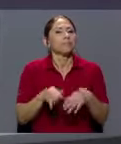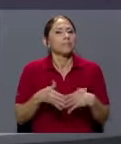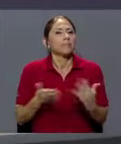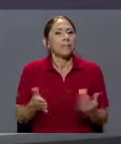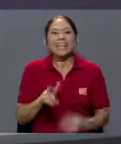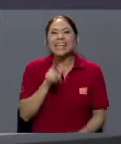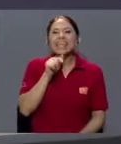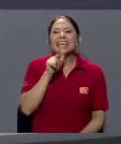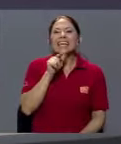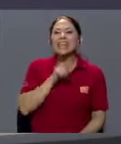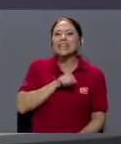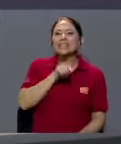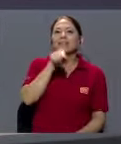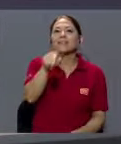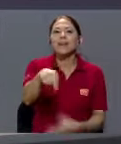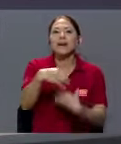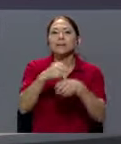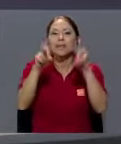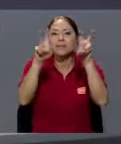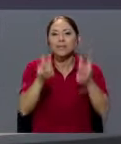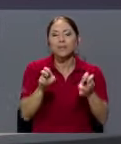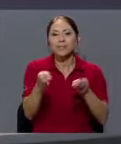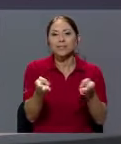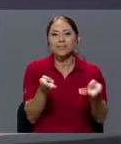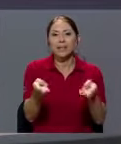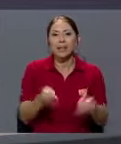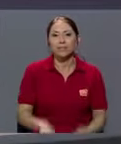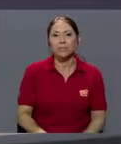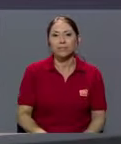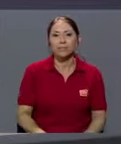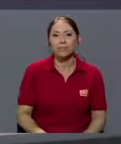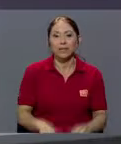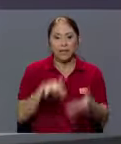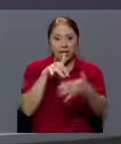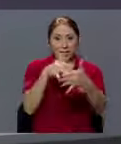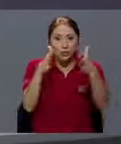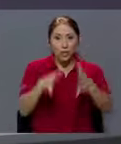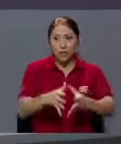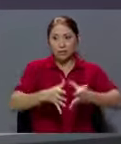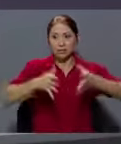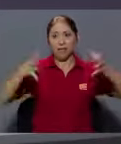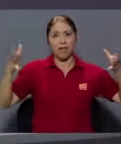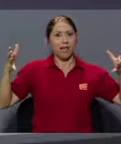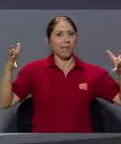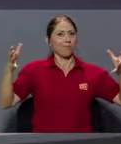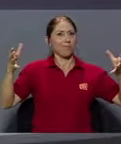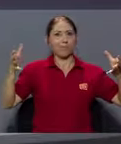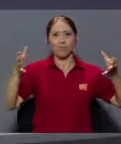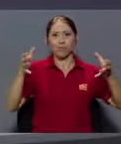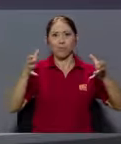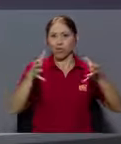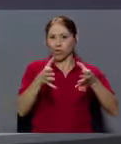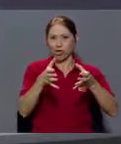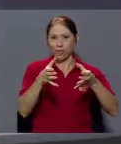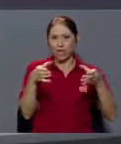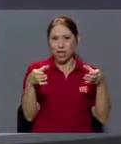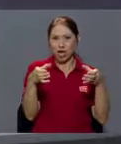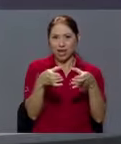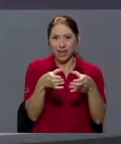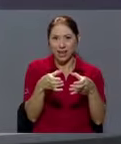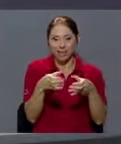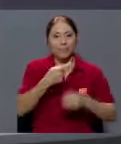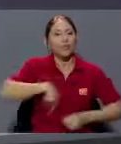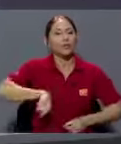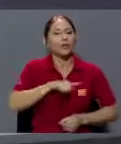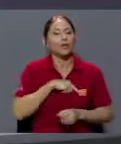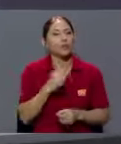¿Quiénes están llegando a hacer las pruebas de bachillerato? Es una minoría de estudiantes. Cuando nosotros vemos